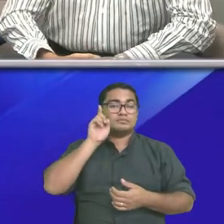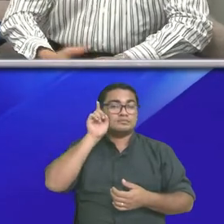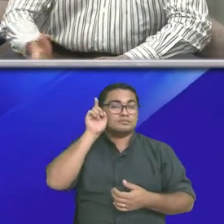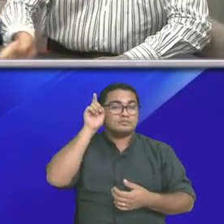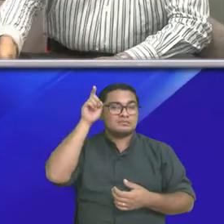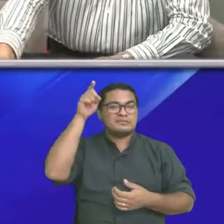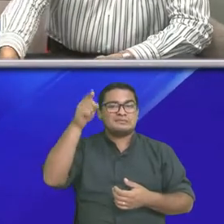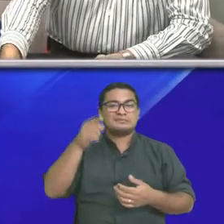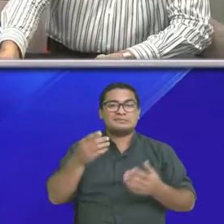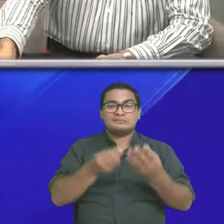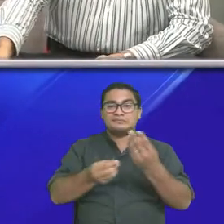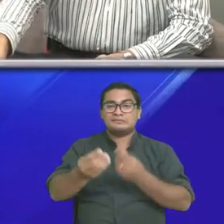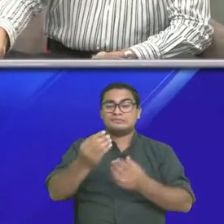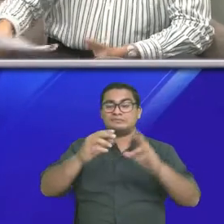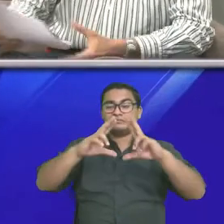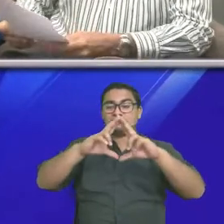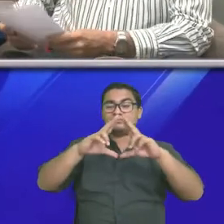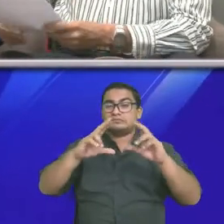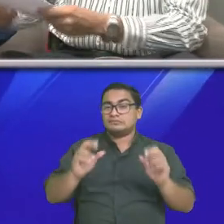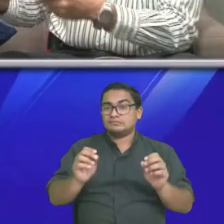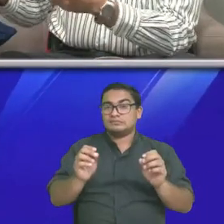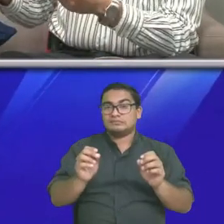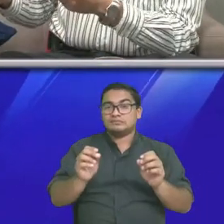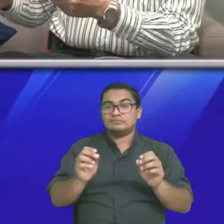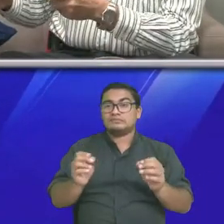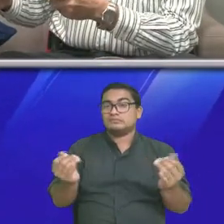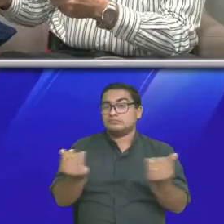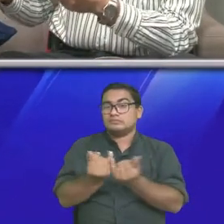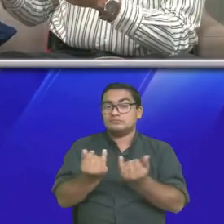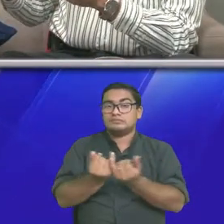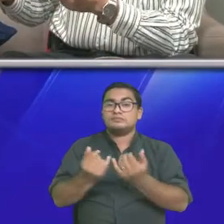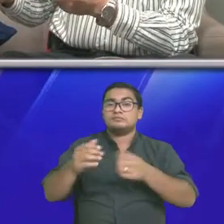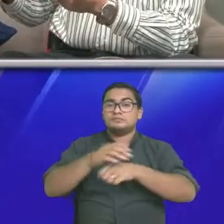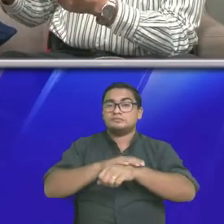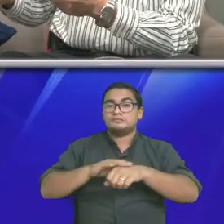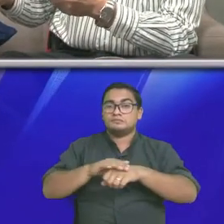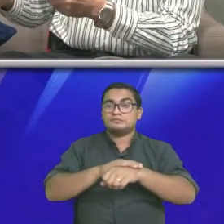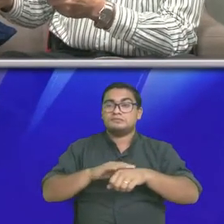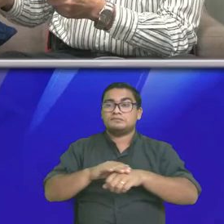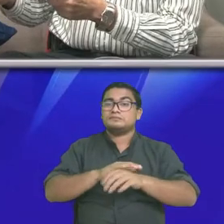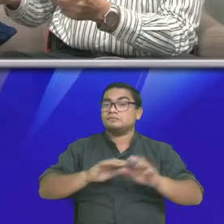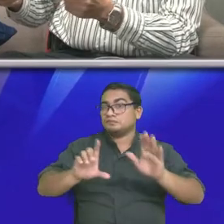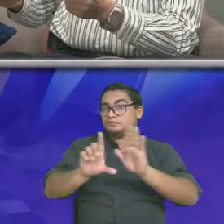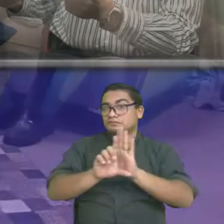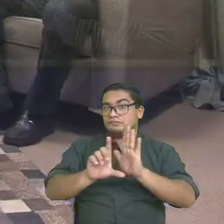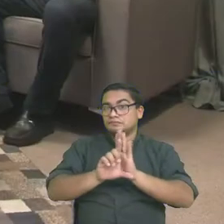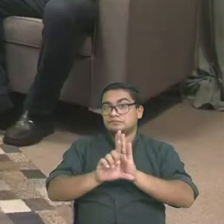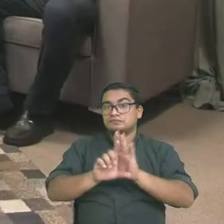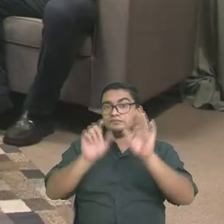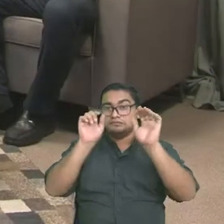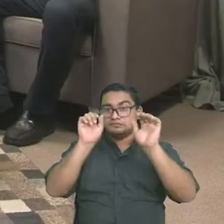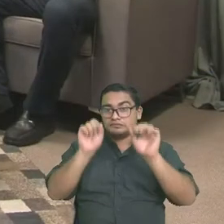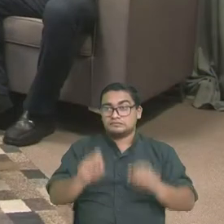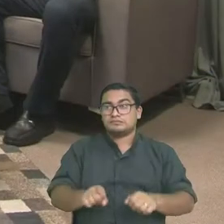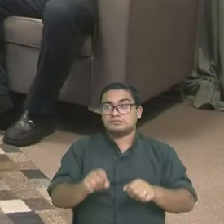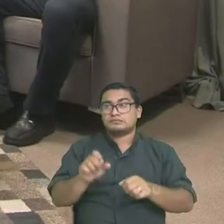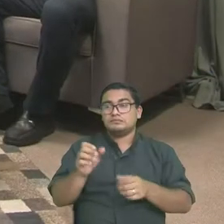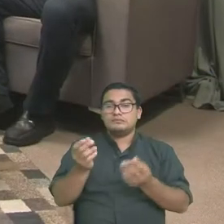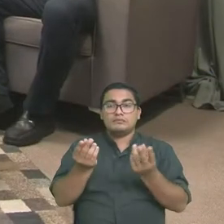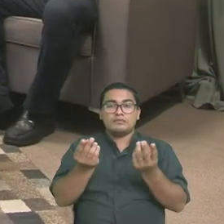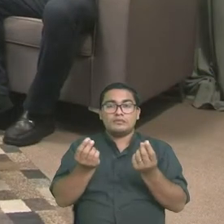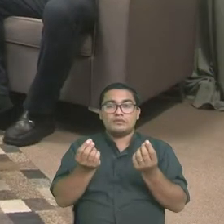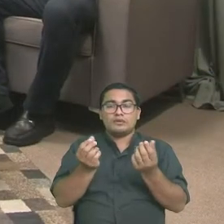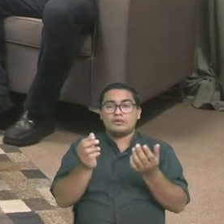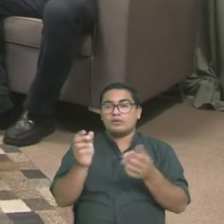de nuestro país, y además le ha permitido, desde el punto de vista legal, utilizar más de 7